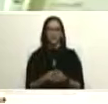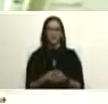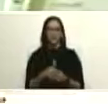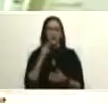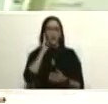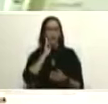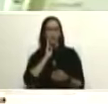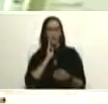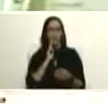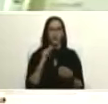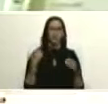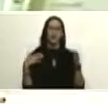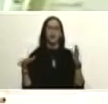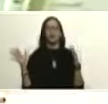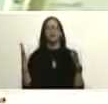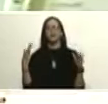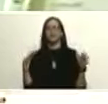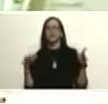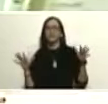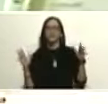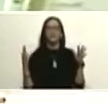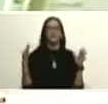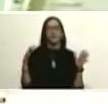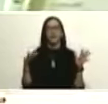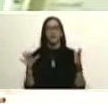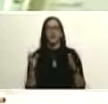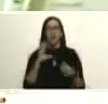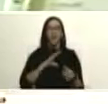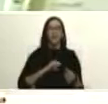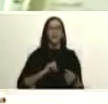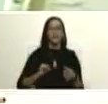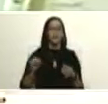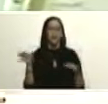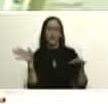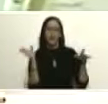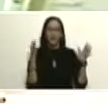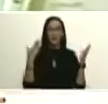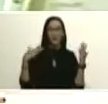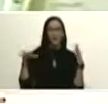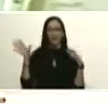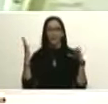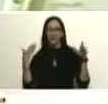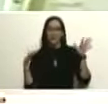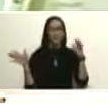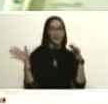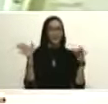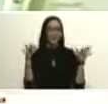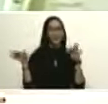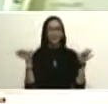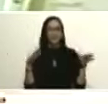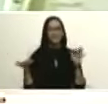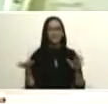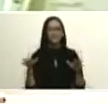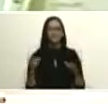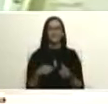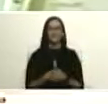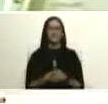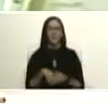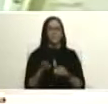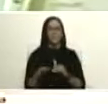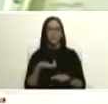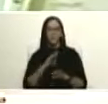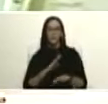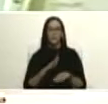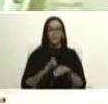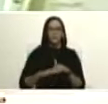Guayana es, Guayana es. La ra ra ra ra ra ra ra. Pa para pa